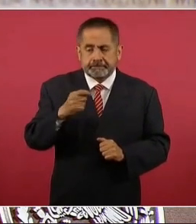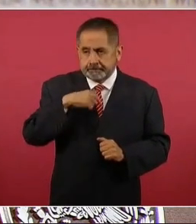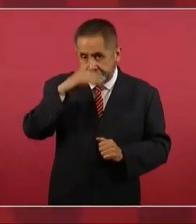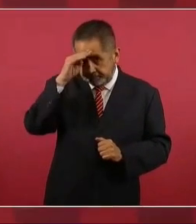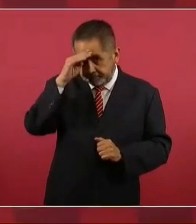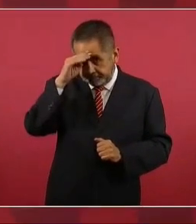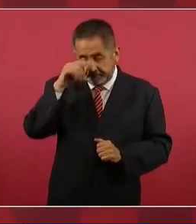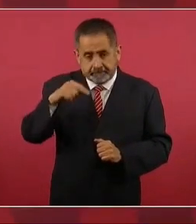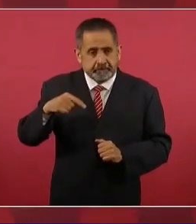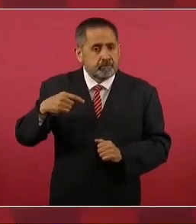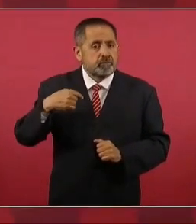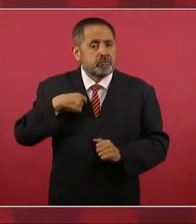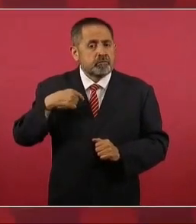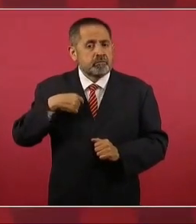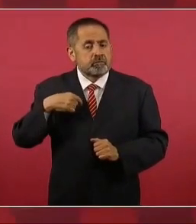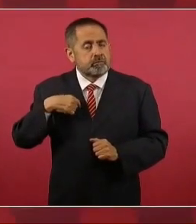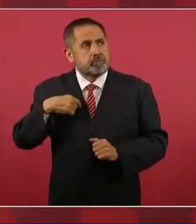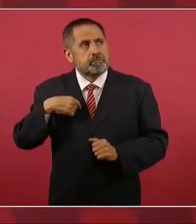cuando tenía yo